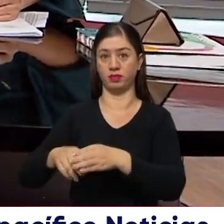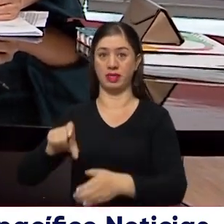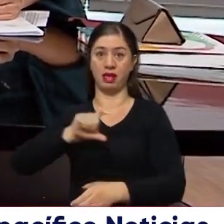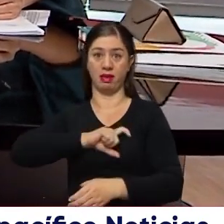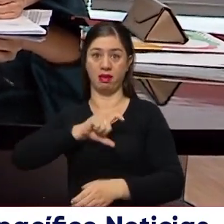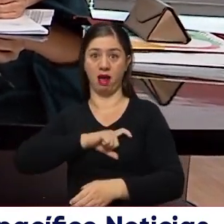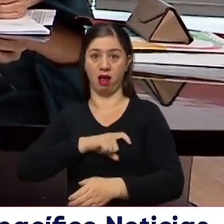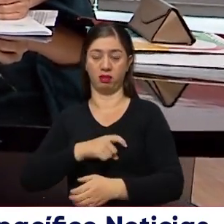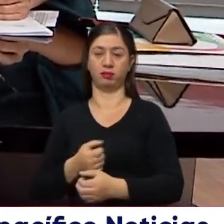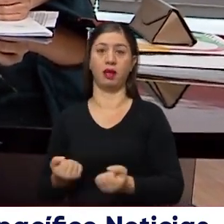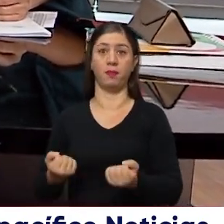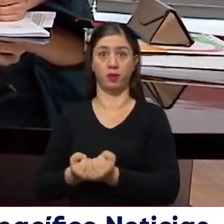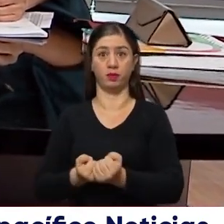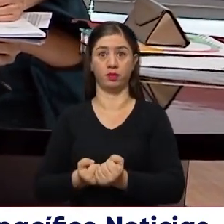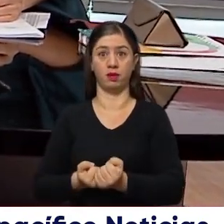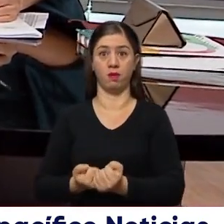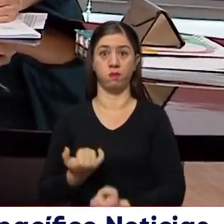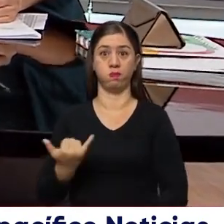Cali